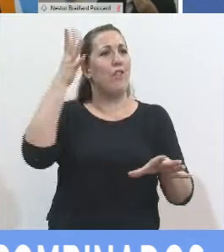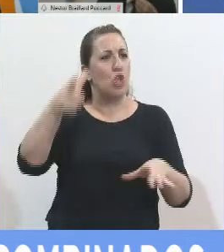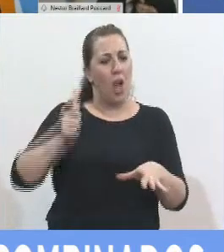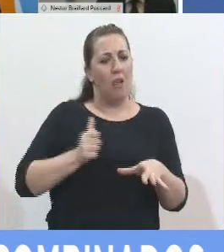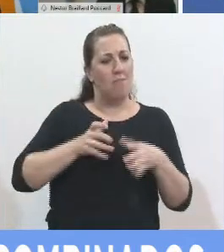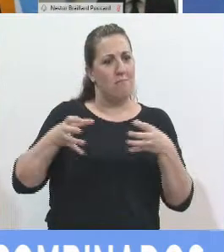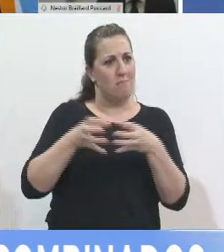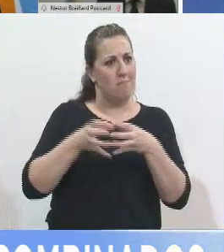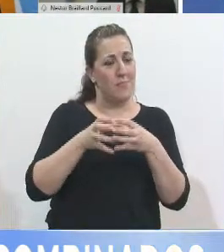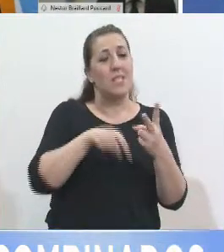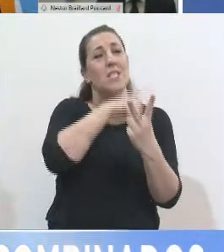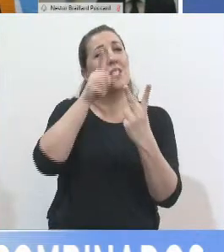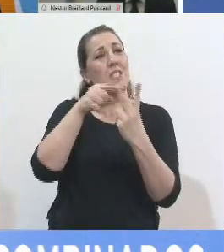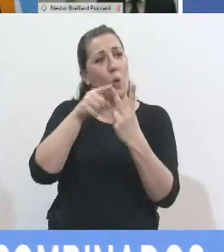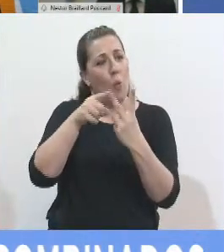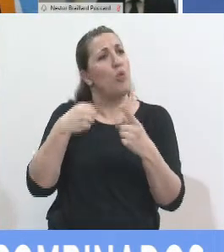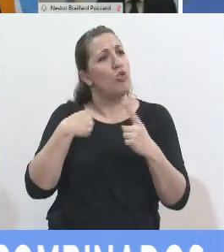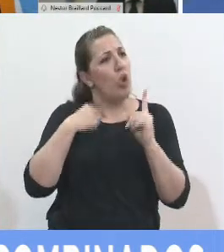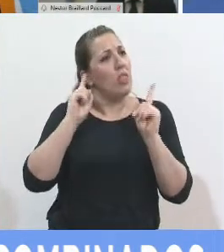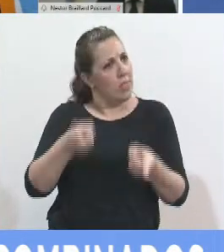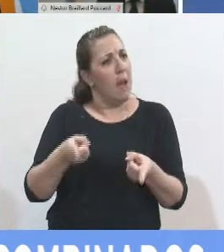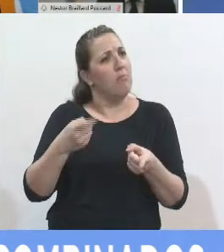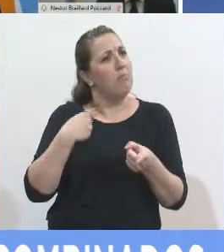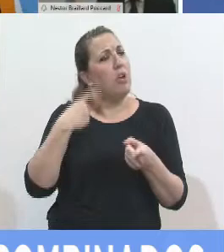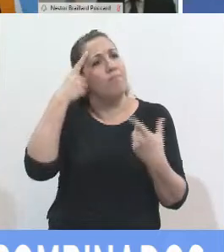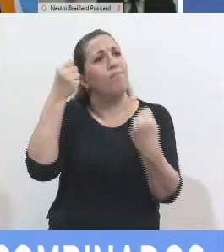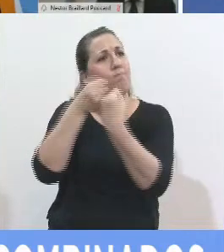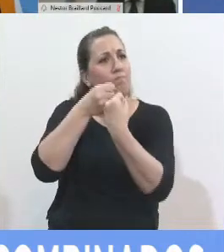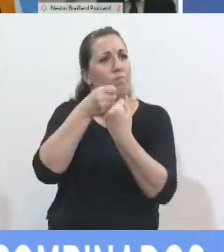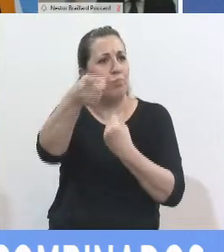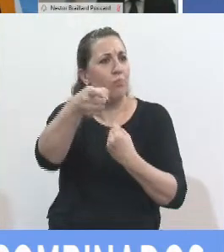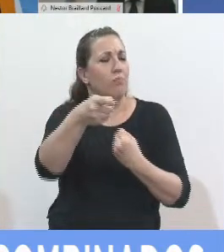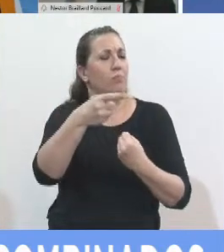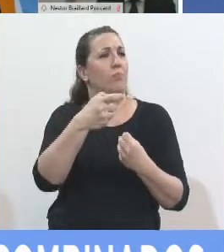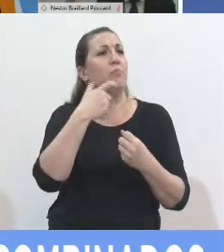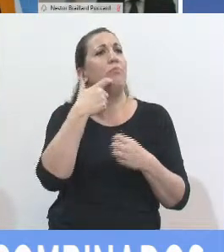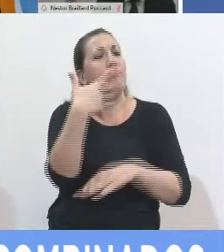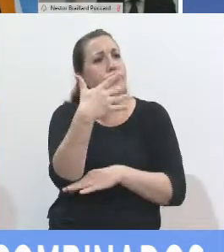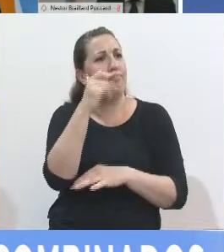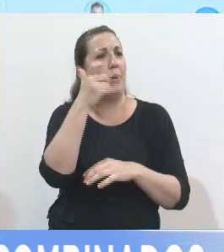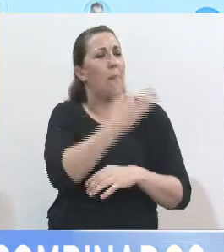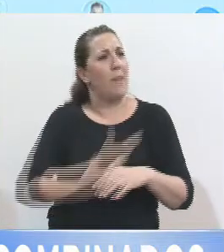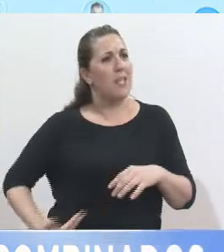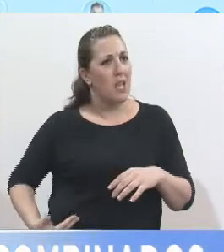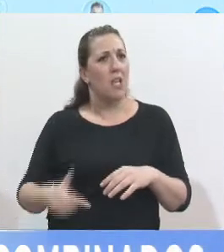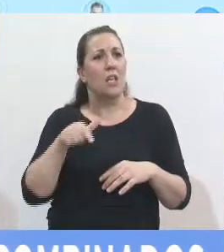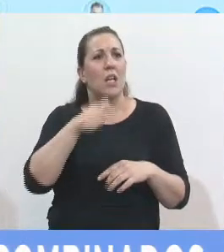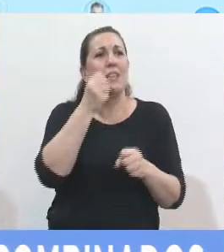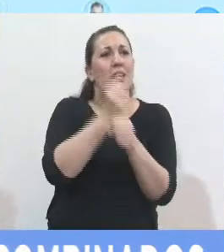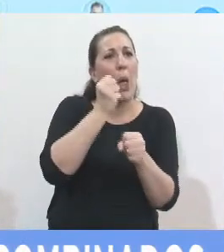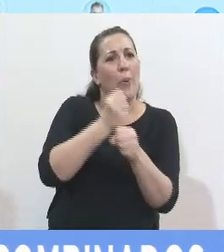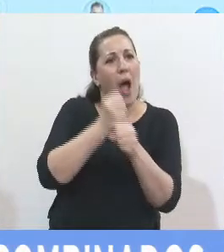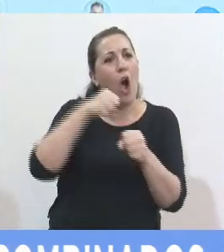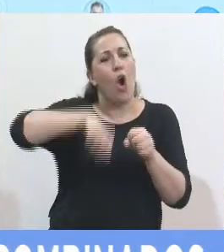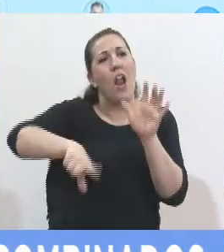Armadas. Y en segundo lugar, adhiero también a las palabras de la señora presidenta, destacando el trabajo que dentro del marco de la